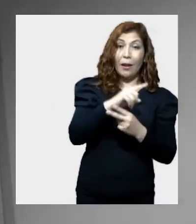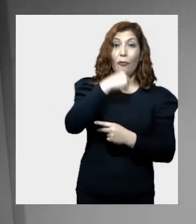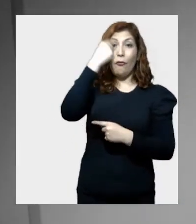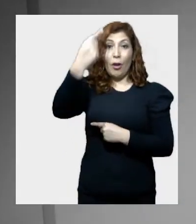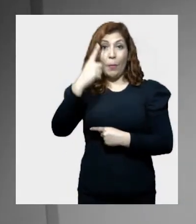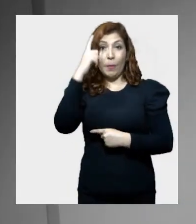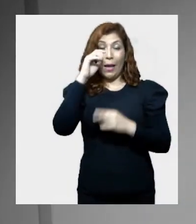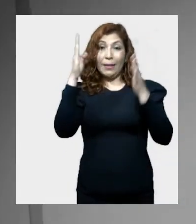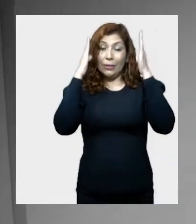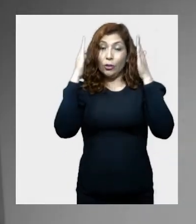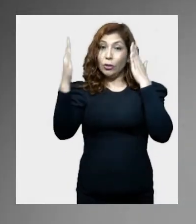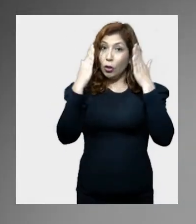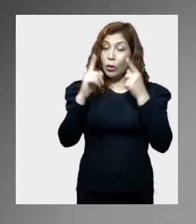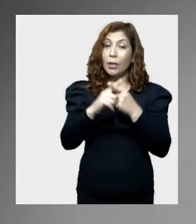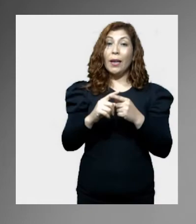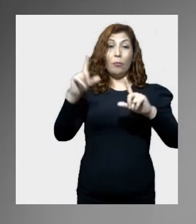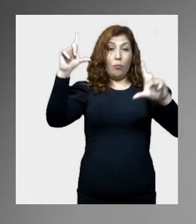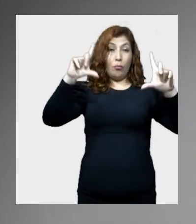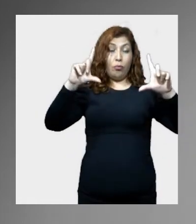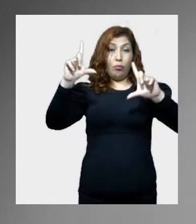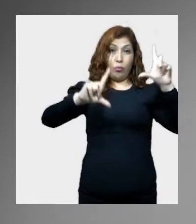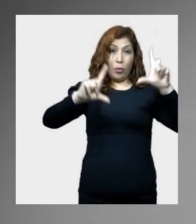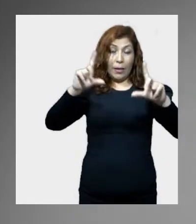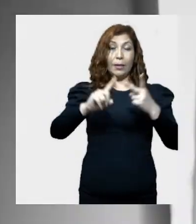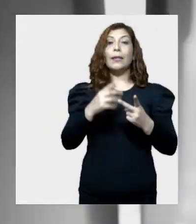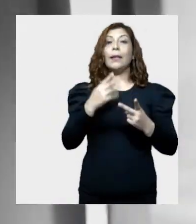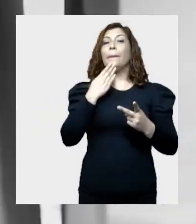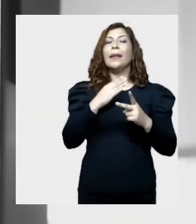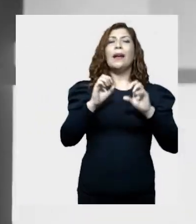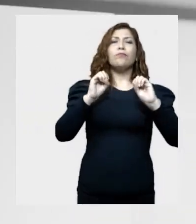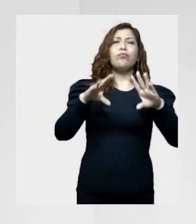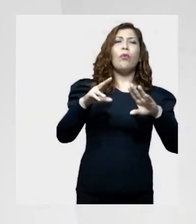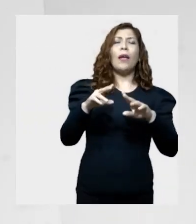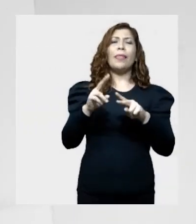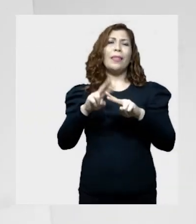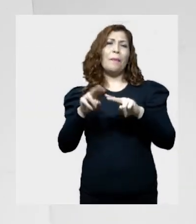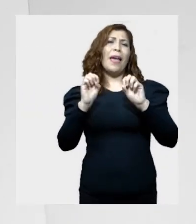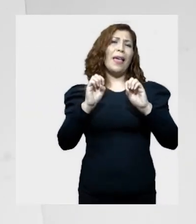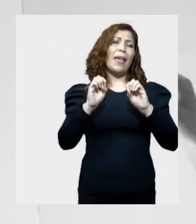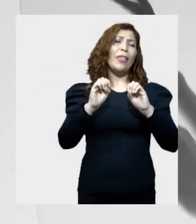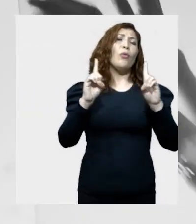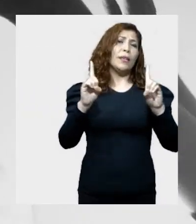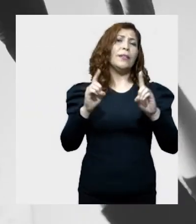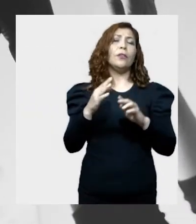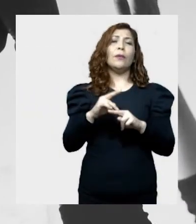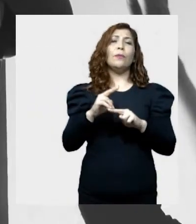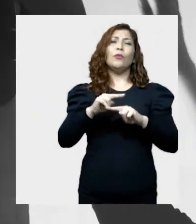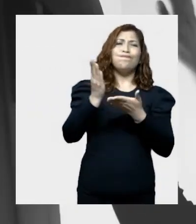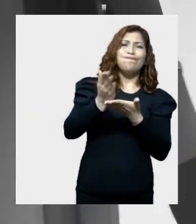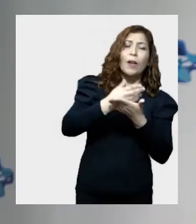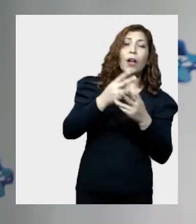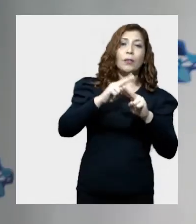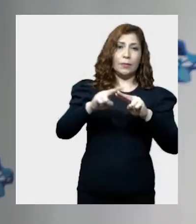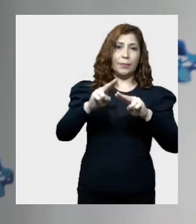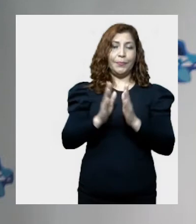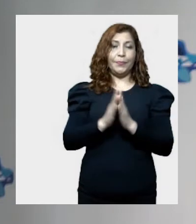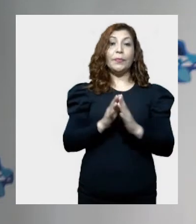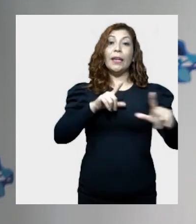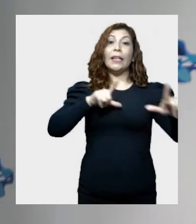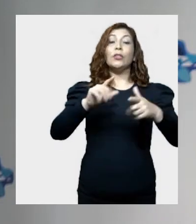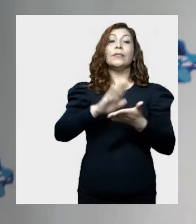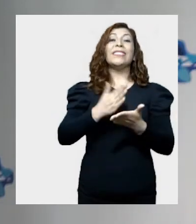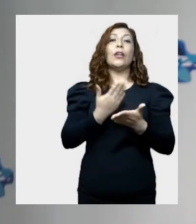atención psicológica vía remota y producción de material educativo fueron parte de la gestión realizada. Gestión de